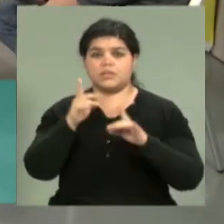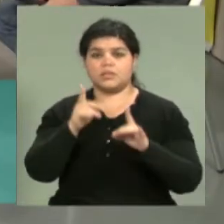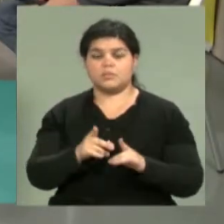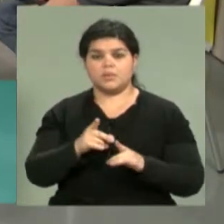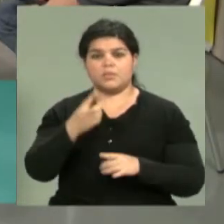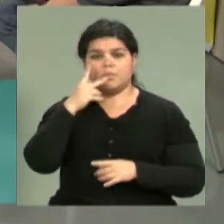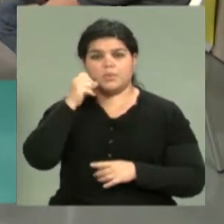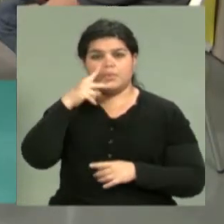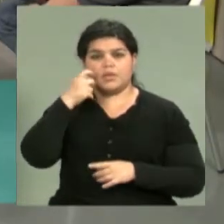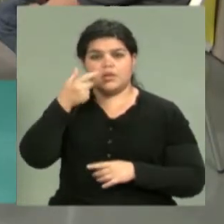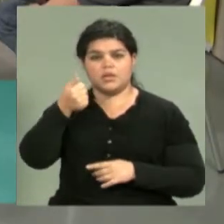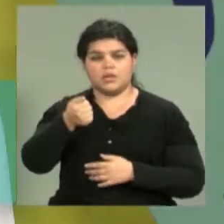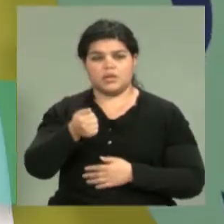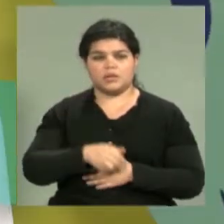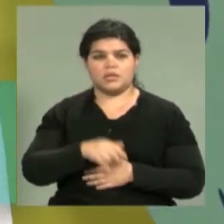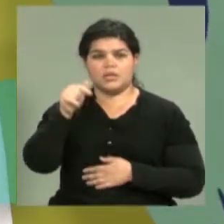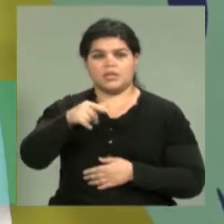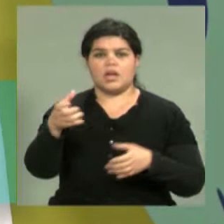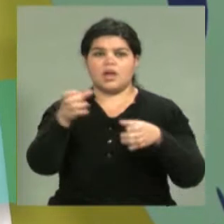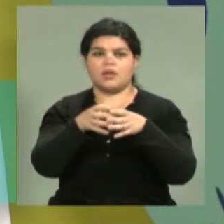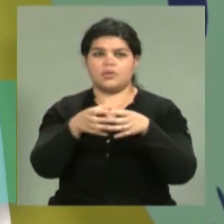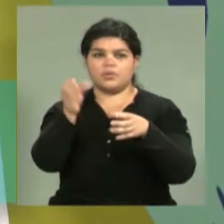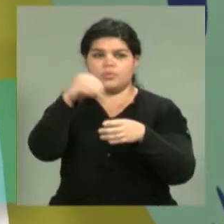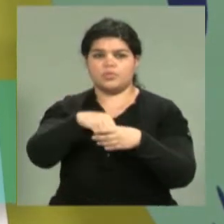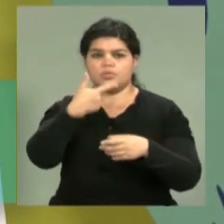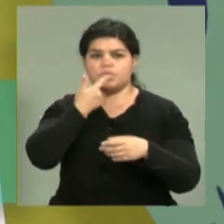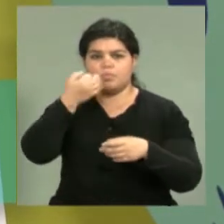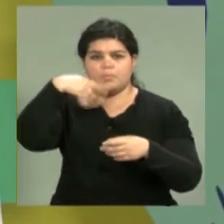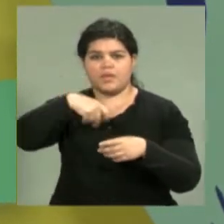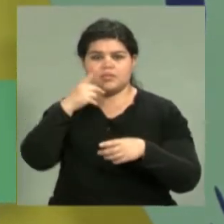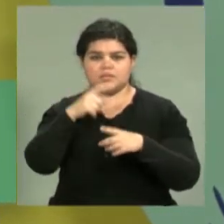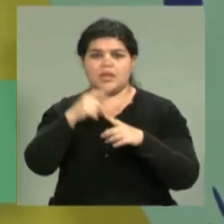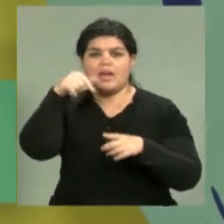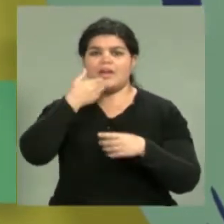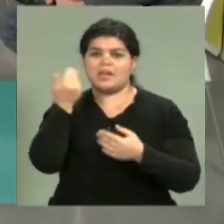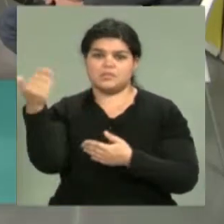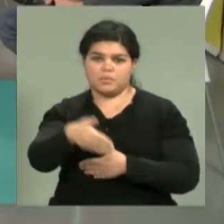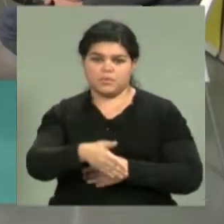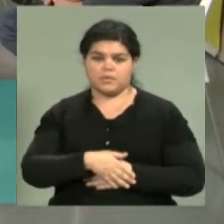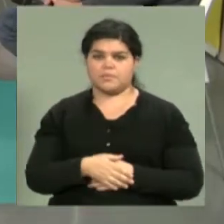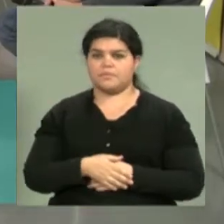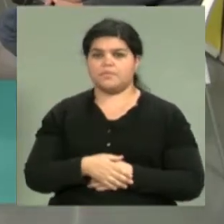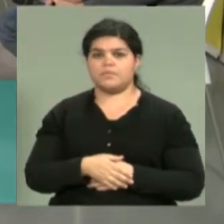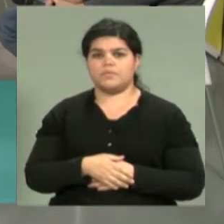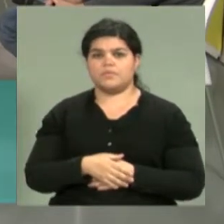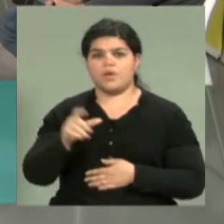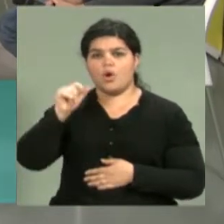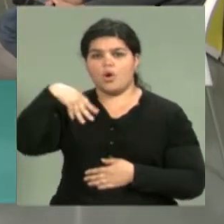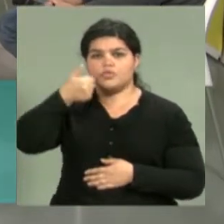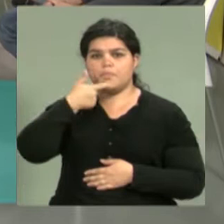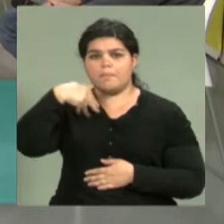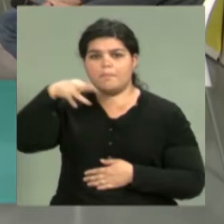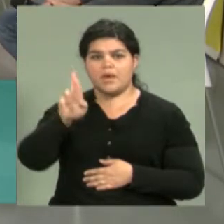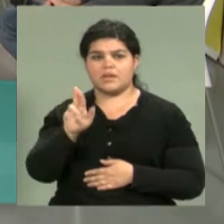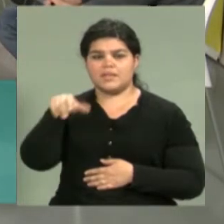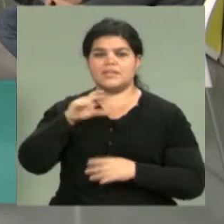Beigel, abogada, ella es integrante de la Asociación SUMEC de Derechos Humanos. ¿Cómo estás, Viviana? Muchas gracias por estar acá. Gracias. Osman Amores, secretario